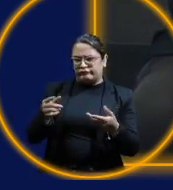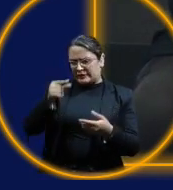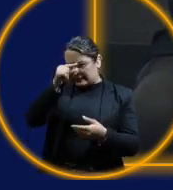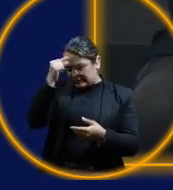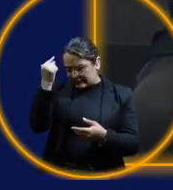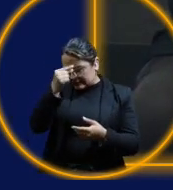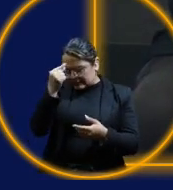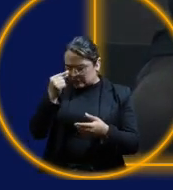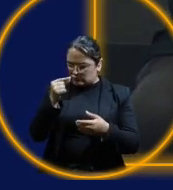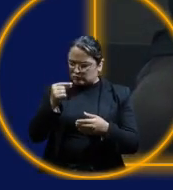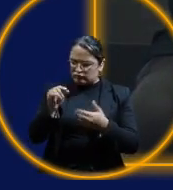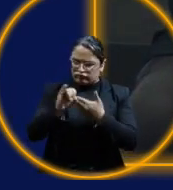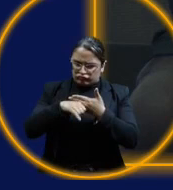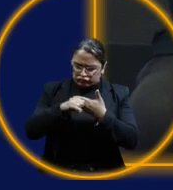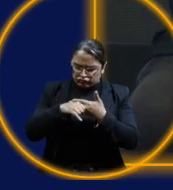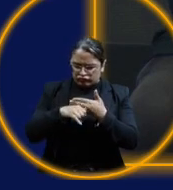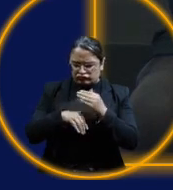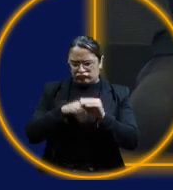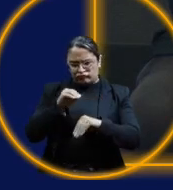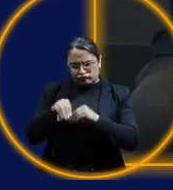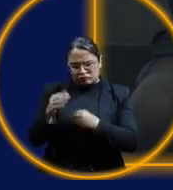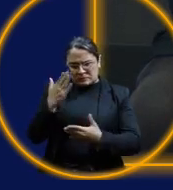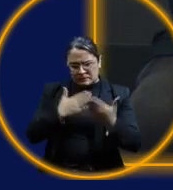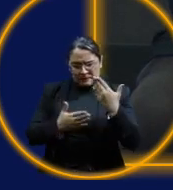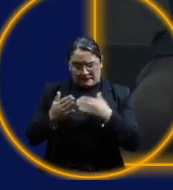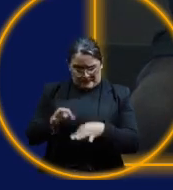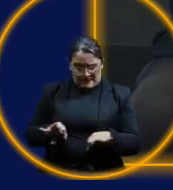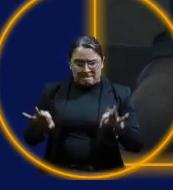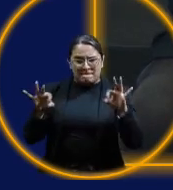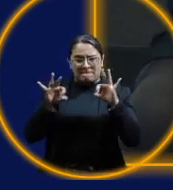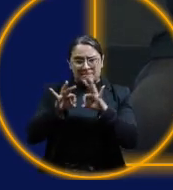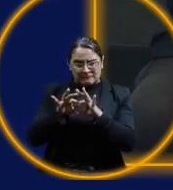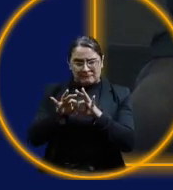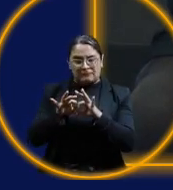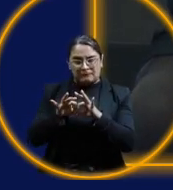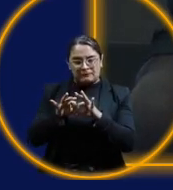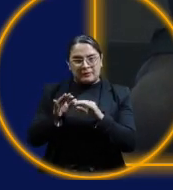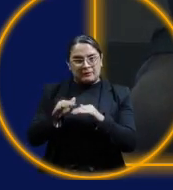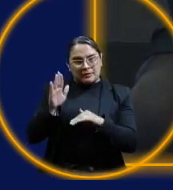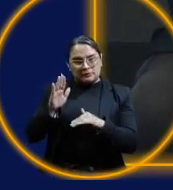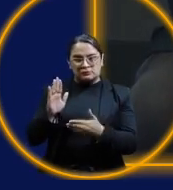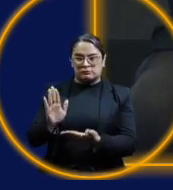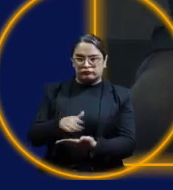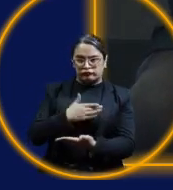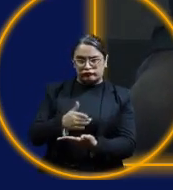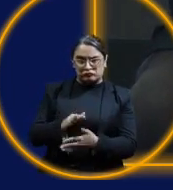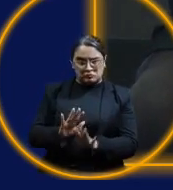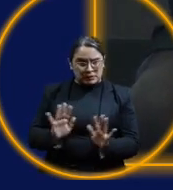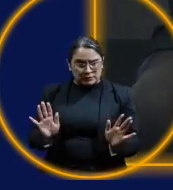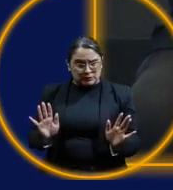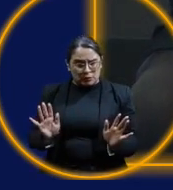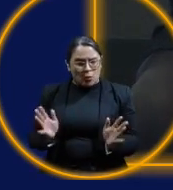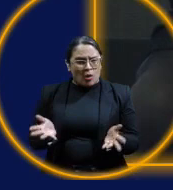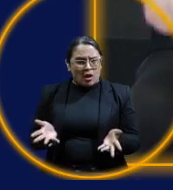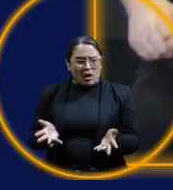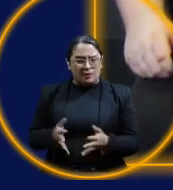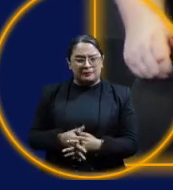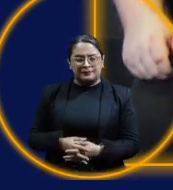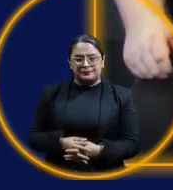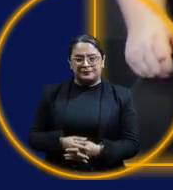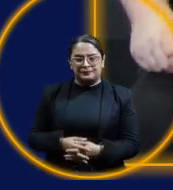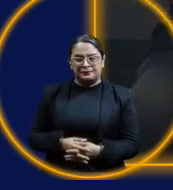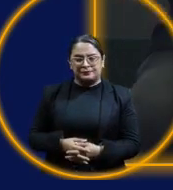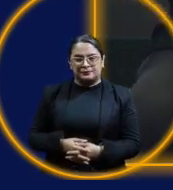instagram Tú crees que es importante para nosotros ver que ser más que solo un músico si quieren tener